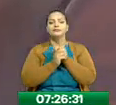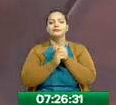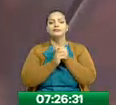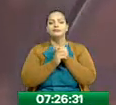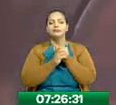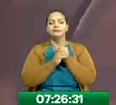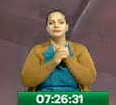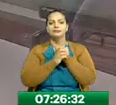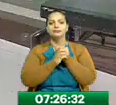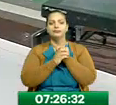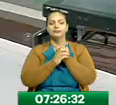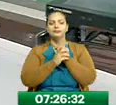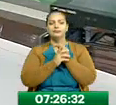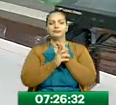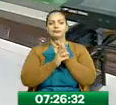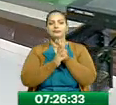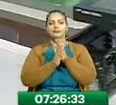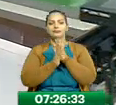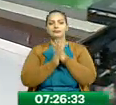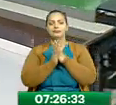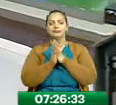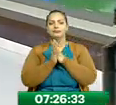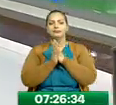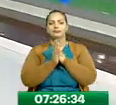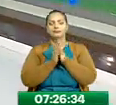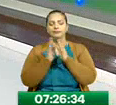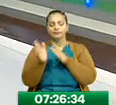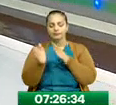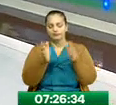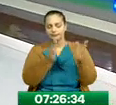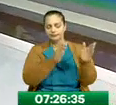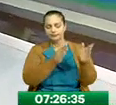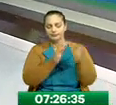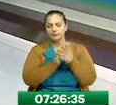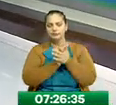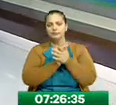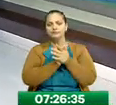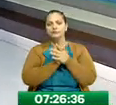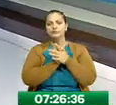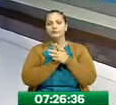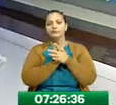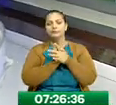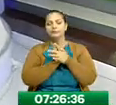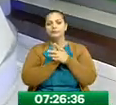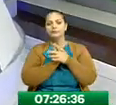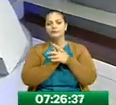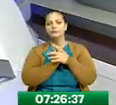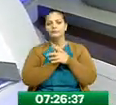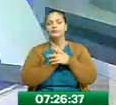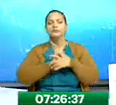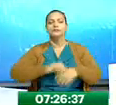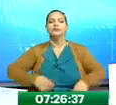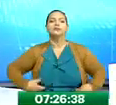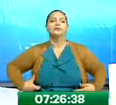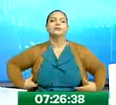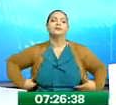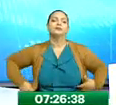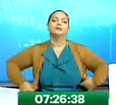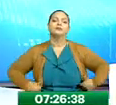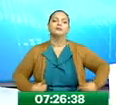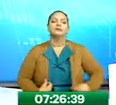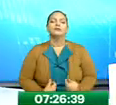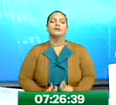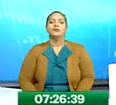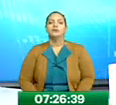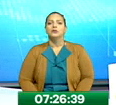Altamirano. Ahora vamos a cambiar de tema y les vamos a informar que un hombre resultó gravemente herido luego